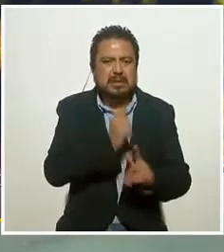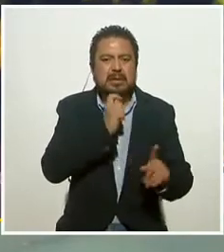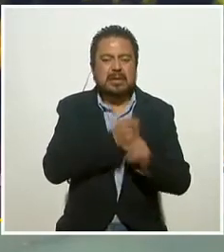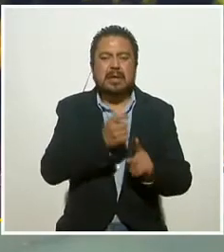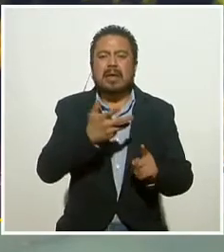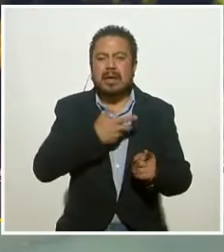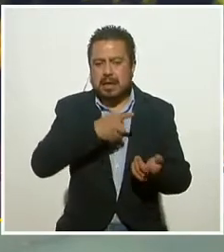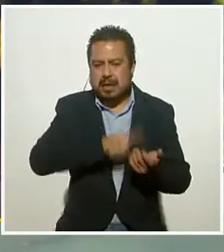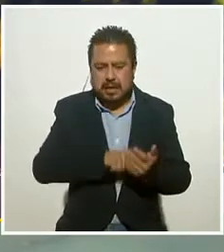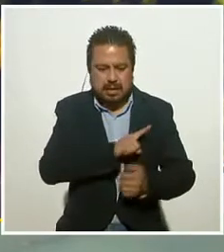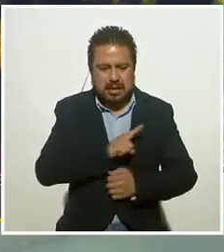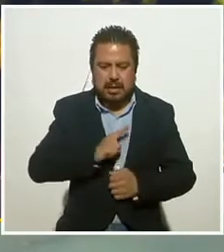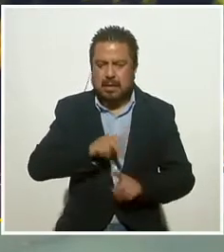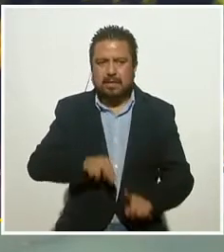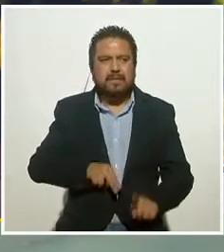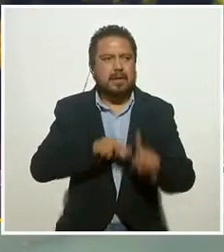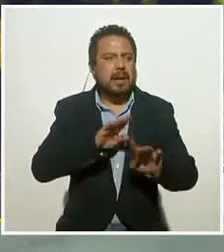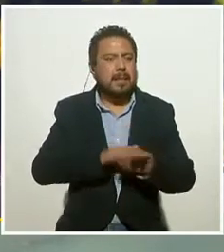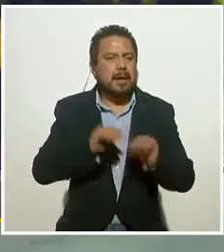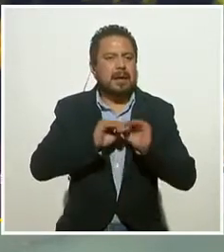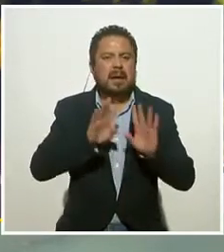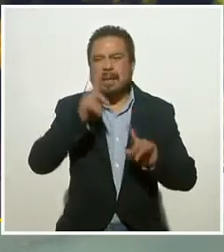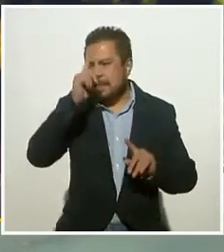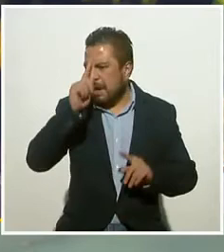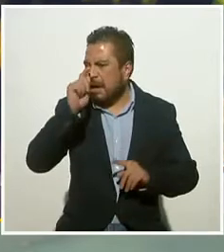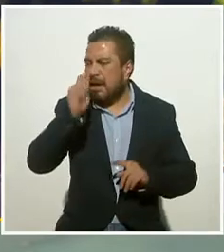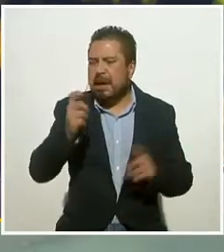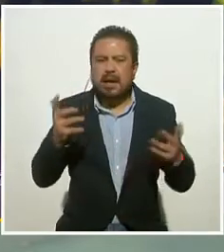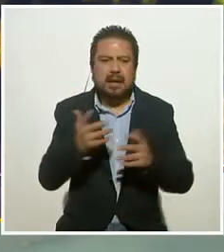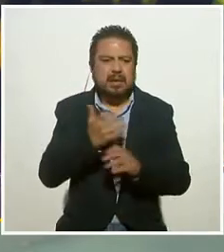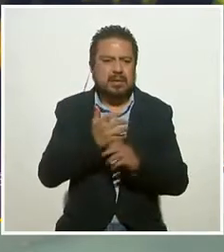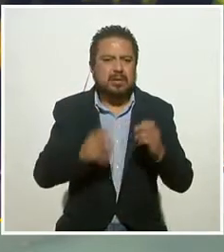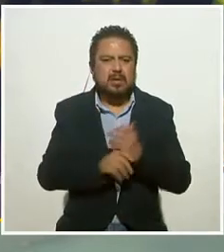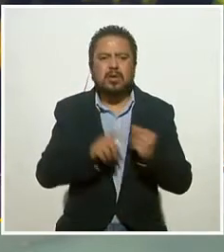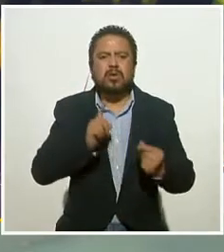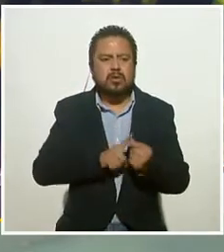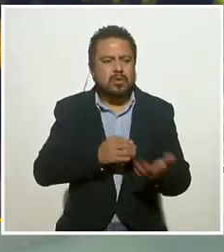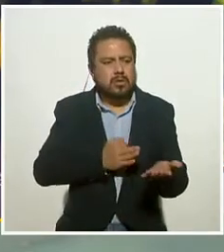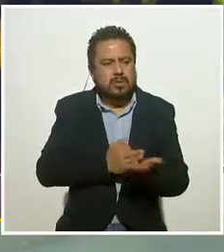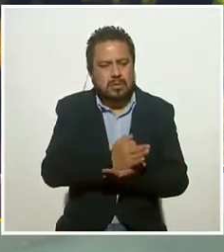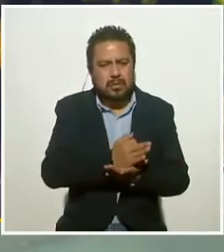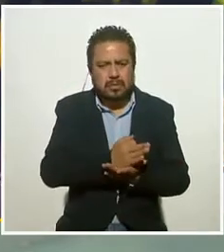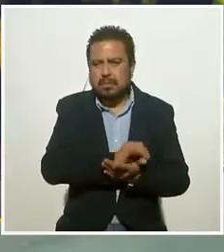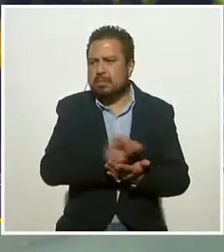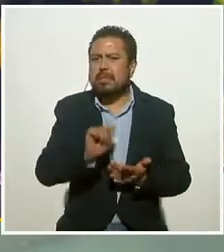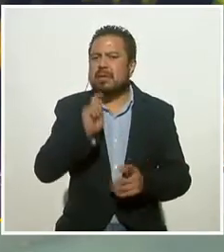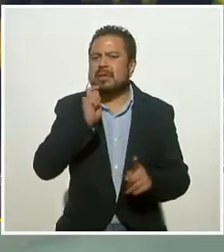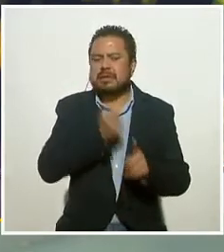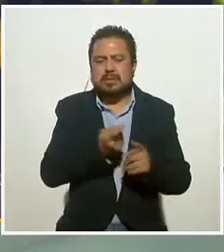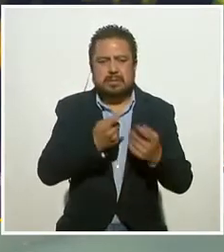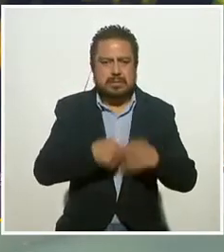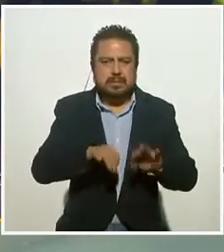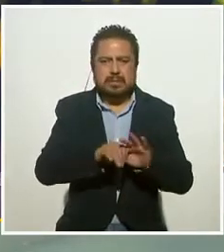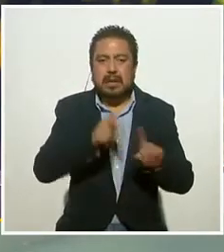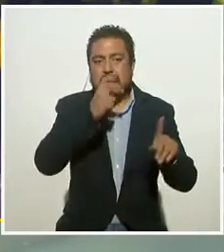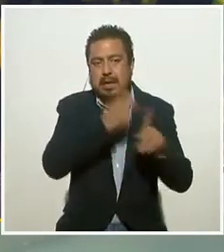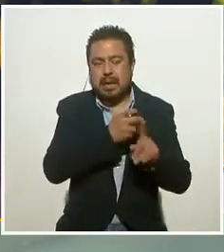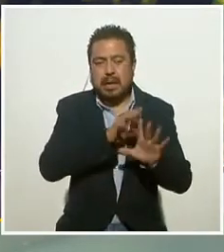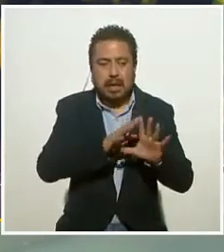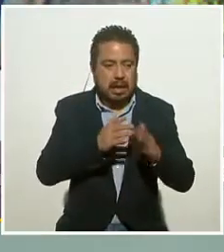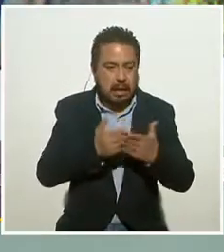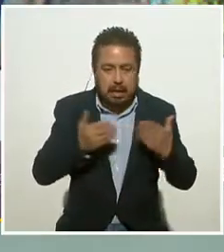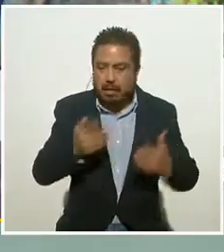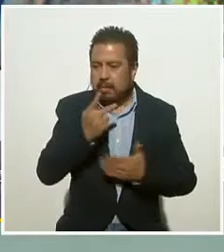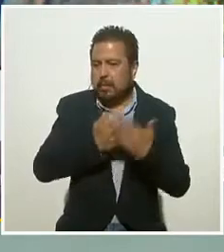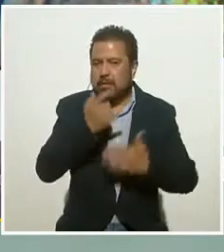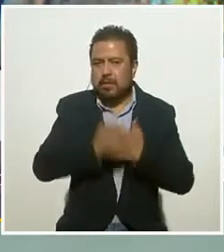tenemos que tener una visión clara del para qué hago las cosas, a dónde voy y que sea significativo. Eso es entonces el proyecto